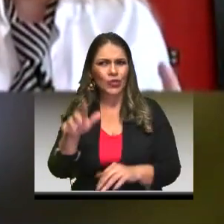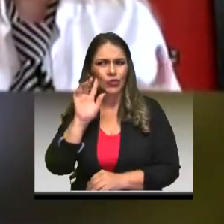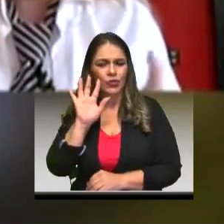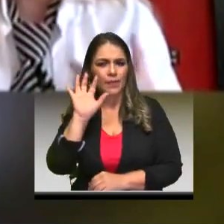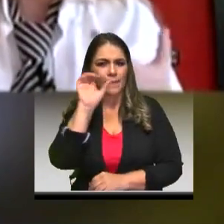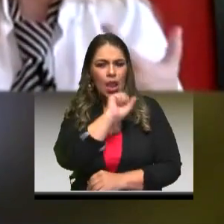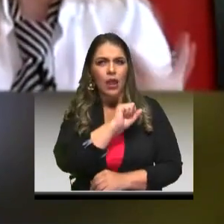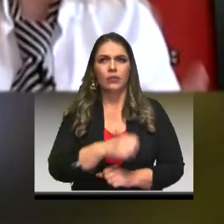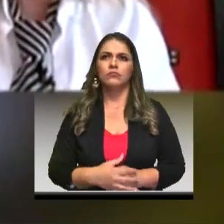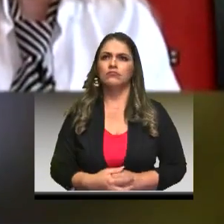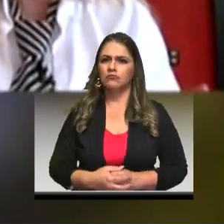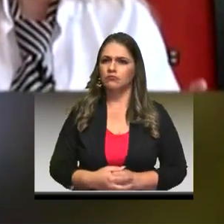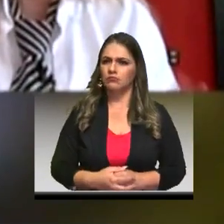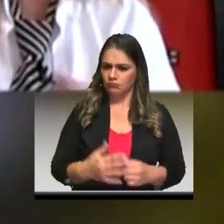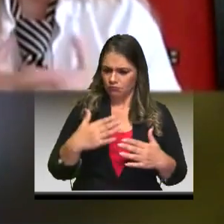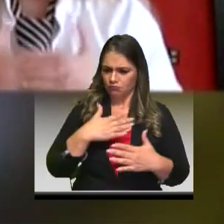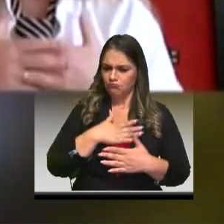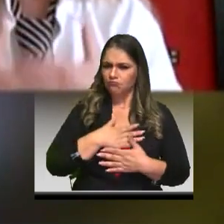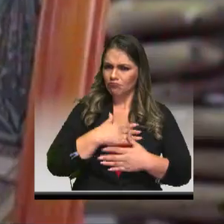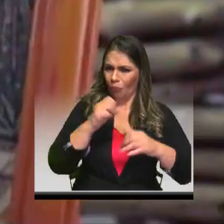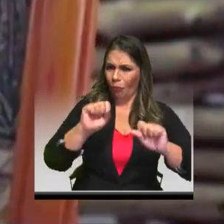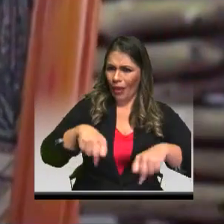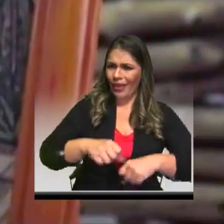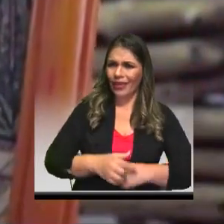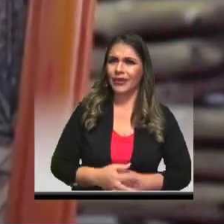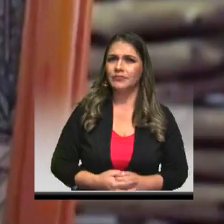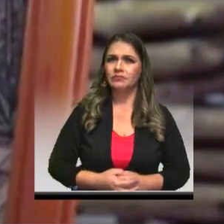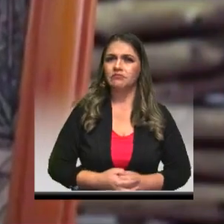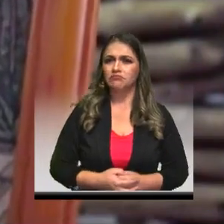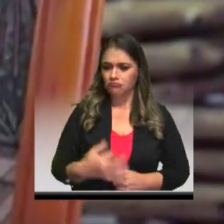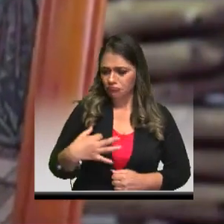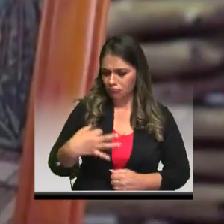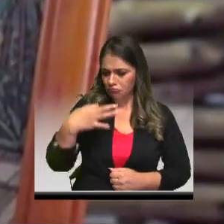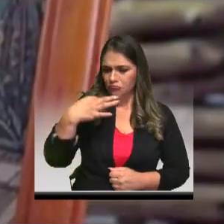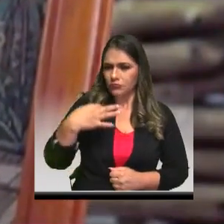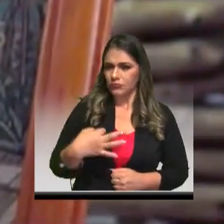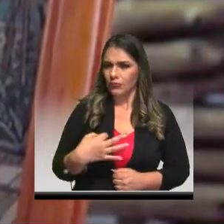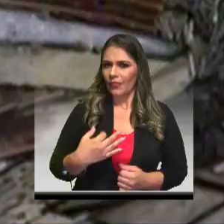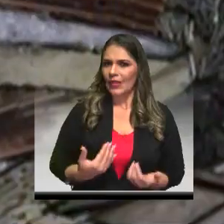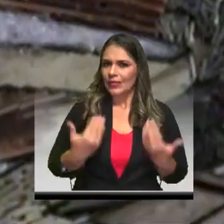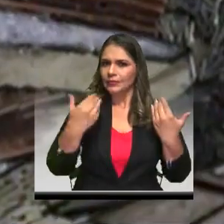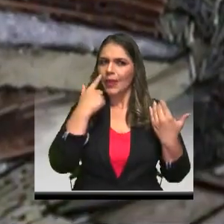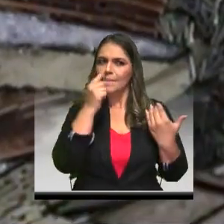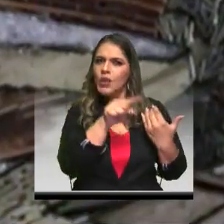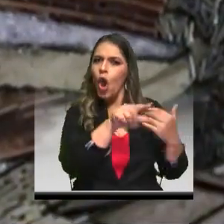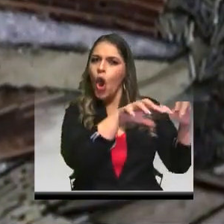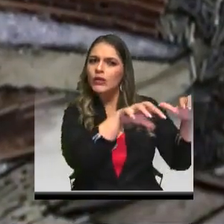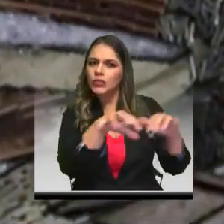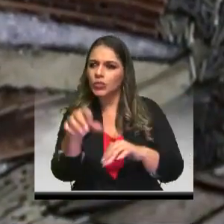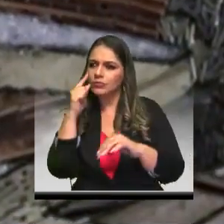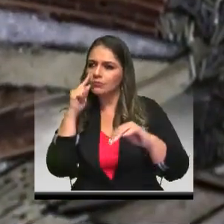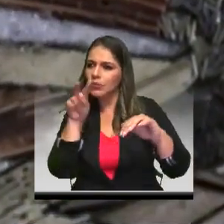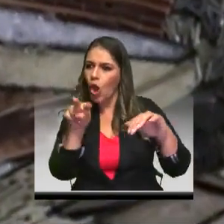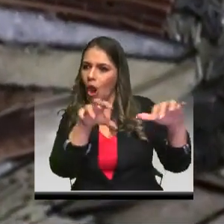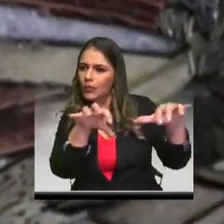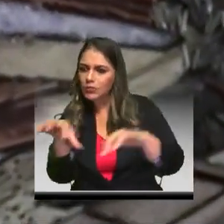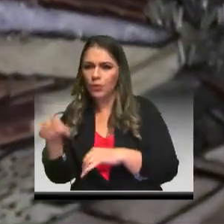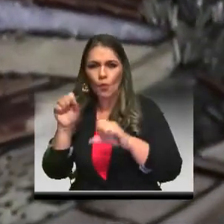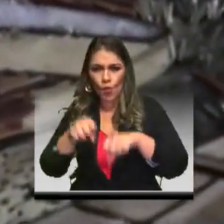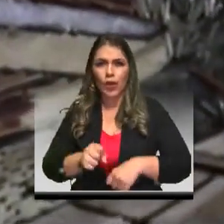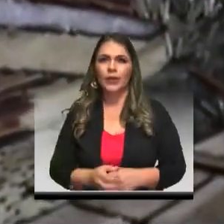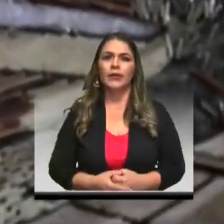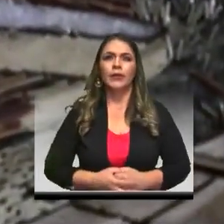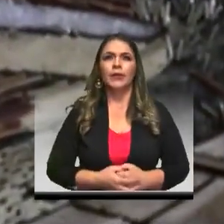mí, en la parte criminológica, me es sumamente fructífero el poder hacer eso.